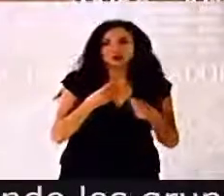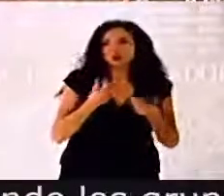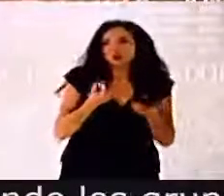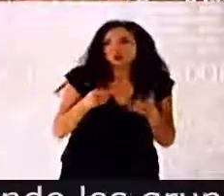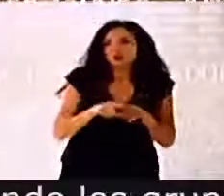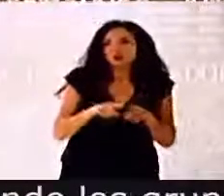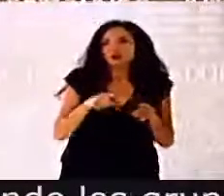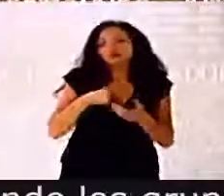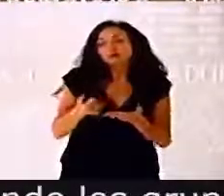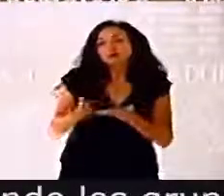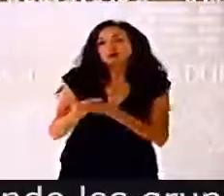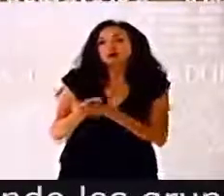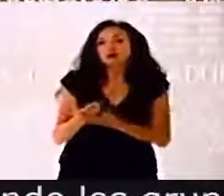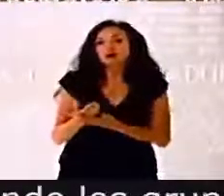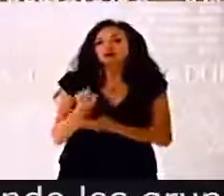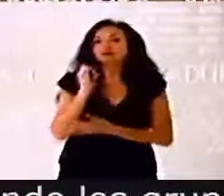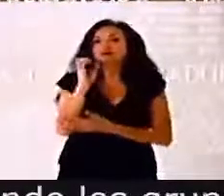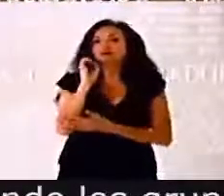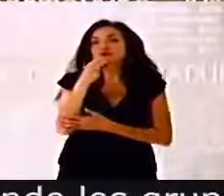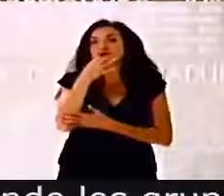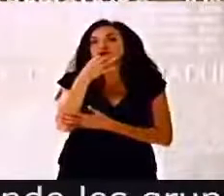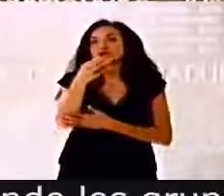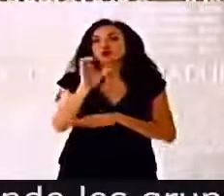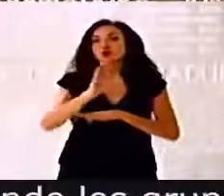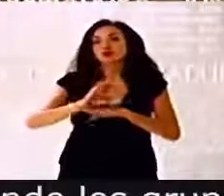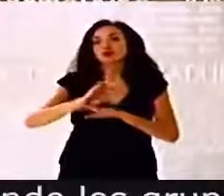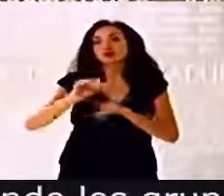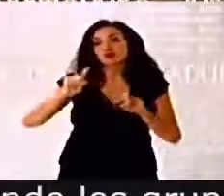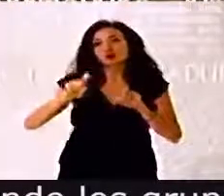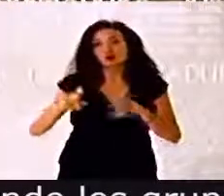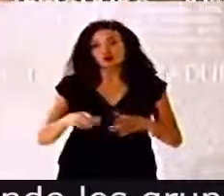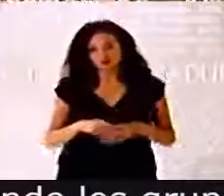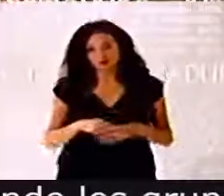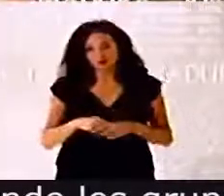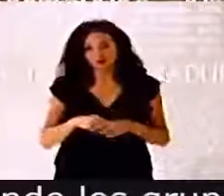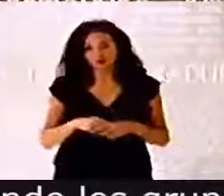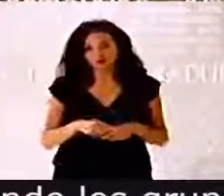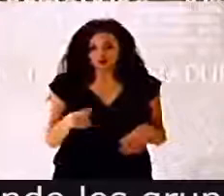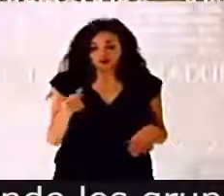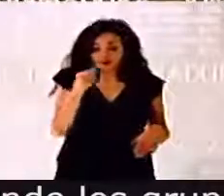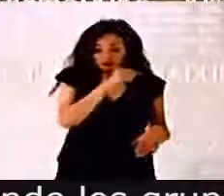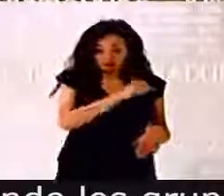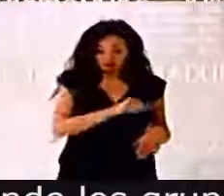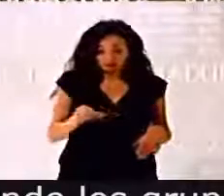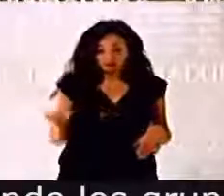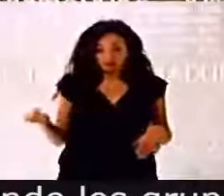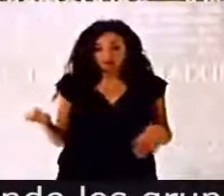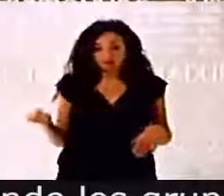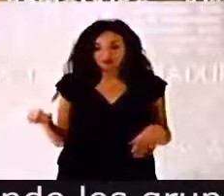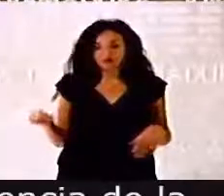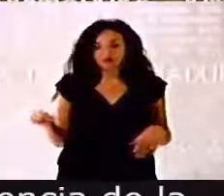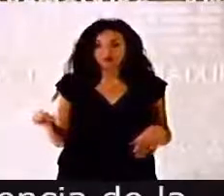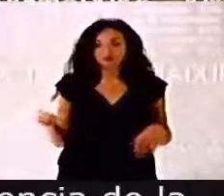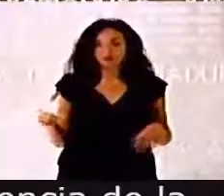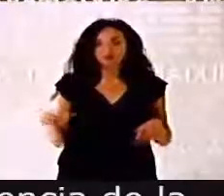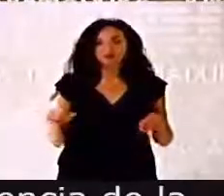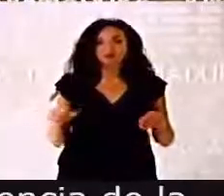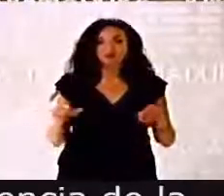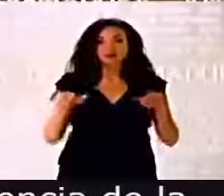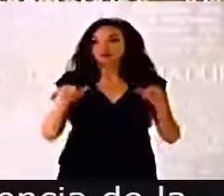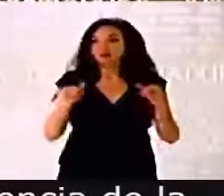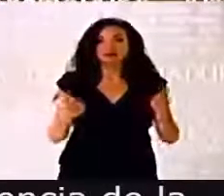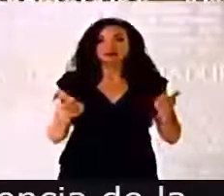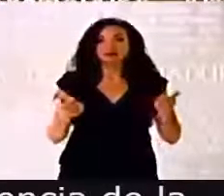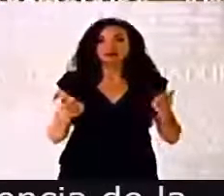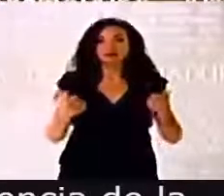que comparezca la consejera de Educación. Que esta semana estamos con la portada educativa en los medios, como